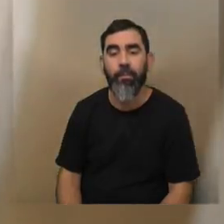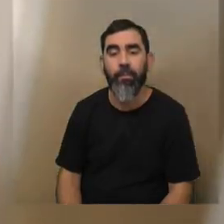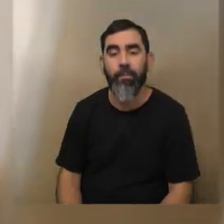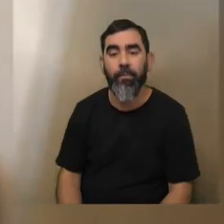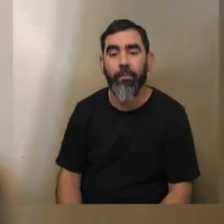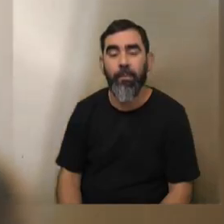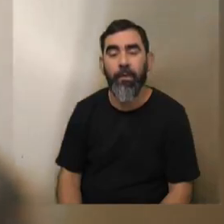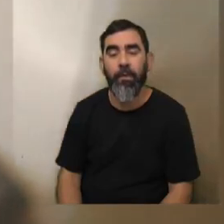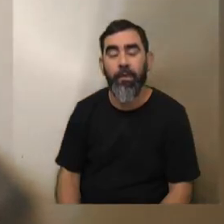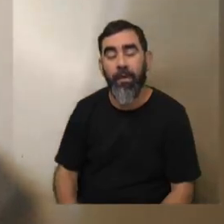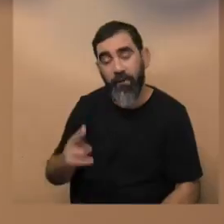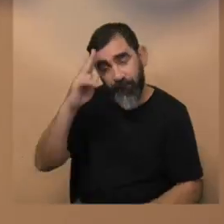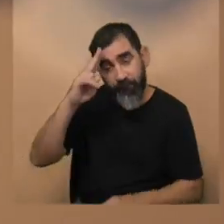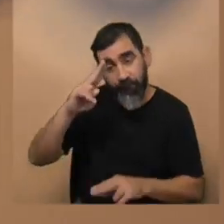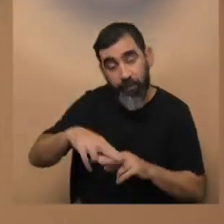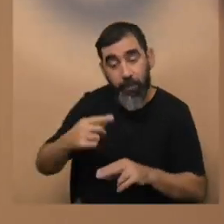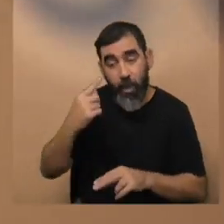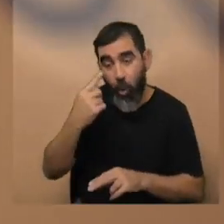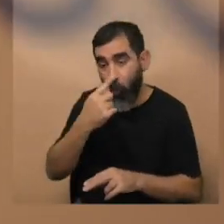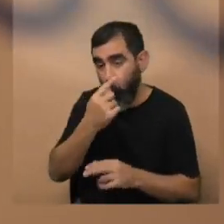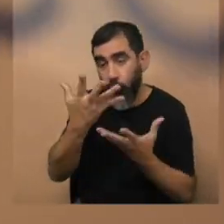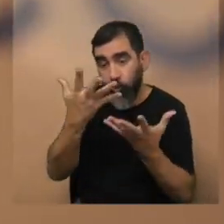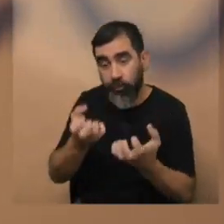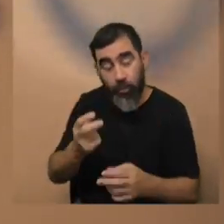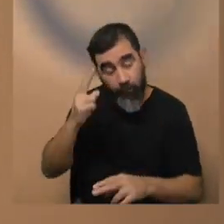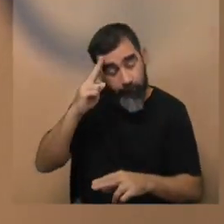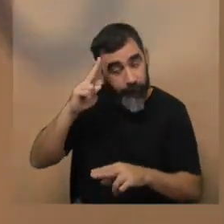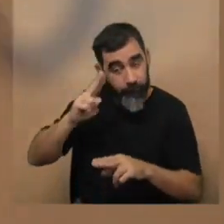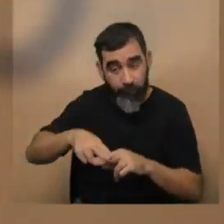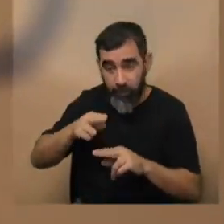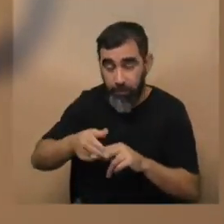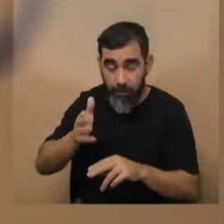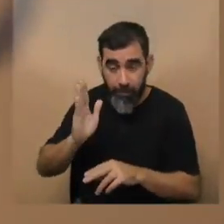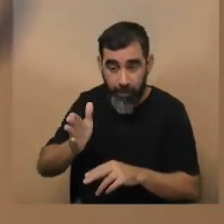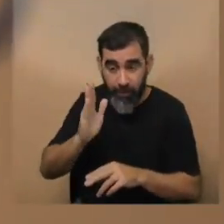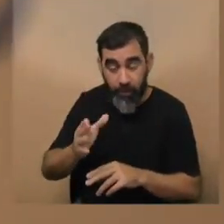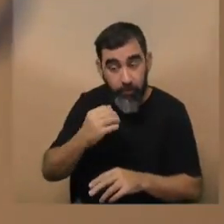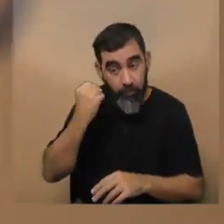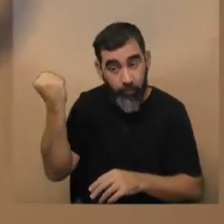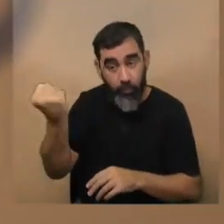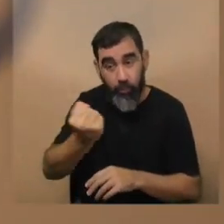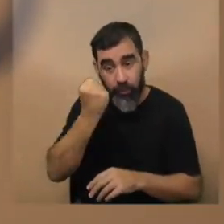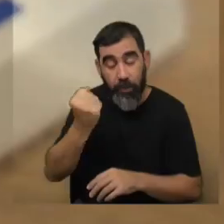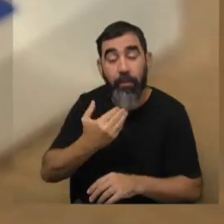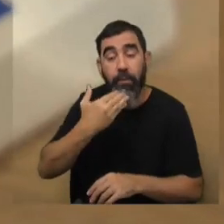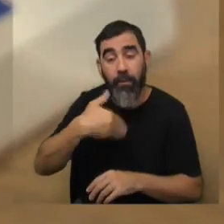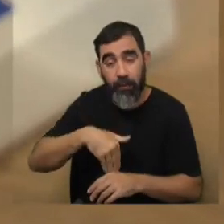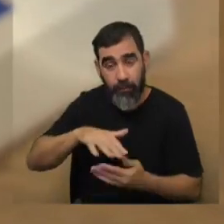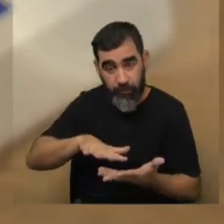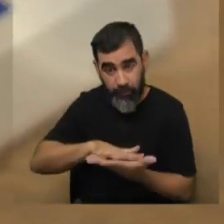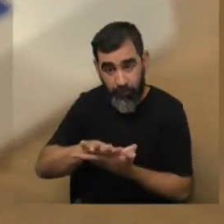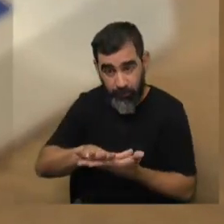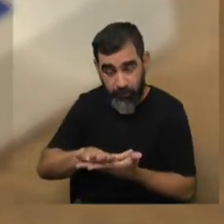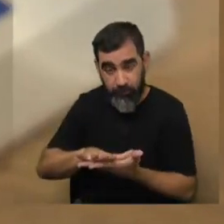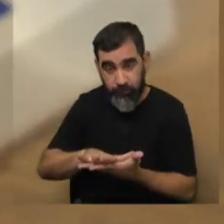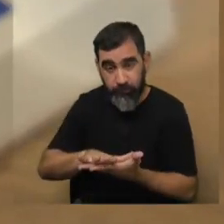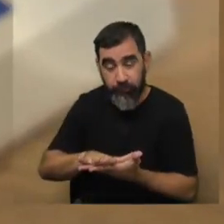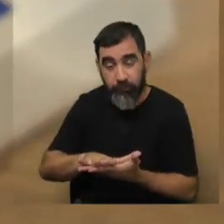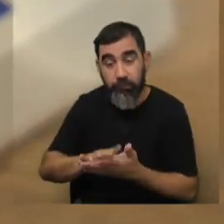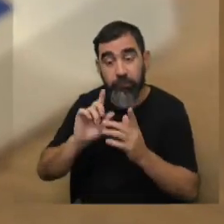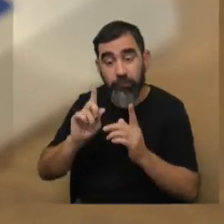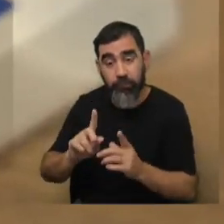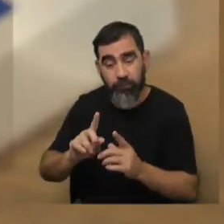El síndrome de ojo seco es una enfermedad crónica. En primer lugar, es importante que entendamos ese concepto, que además